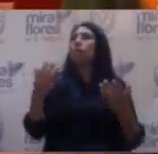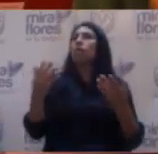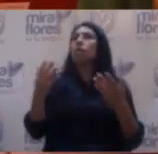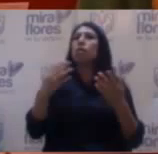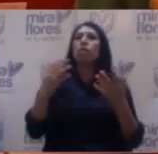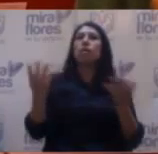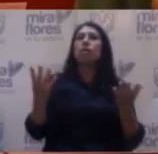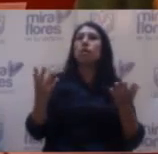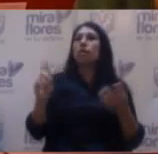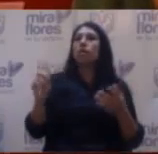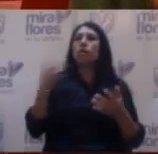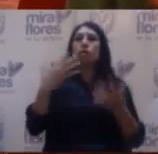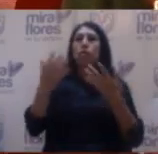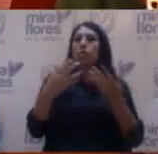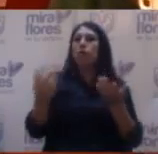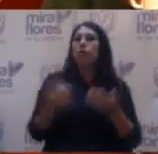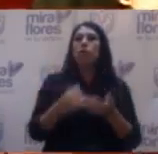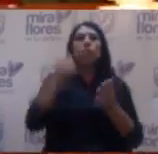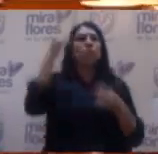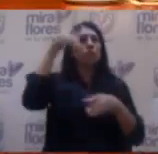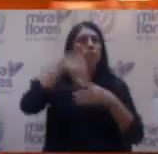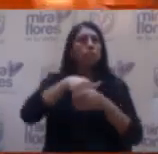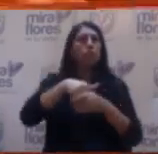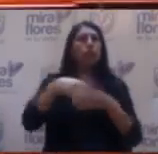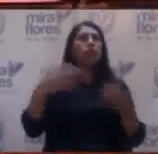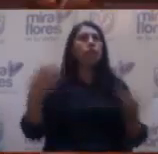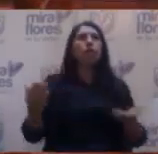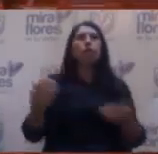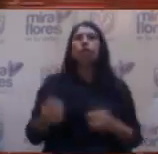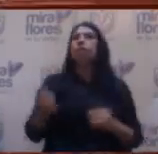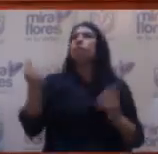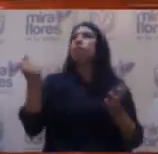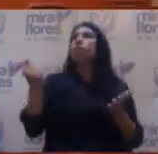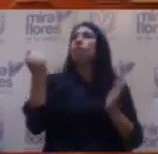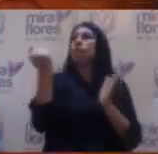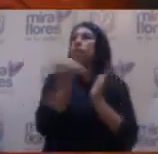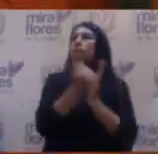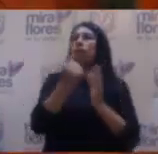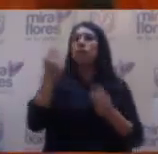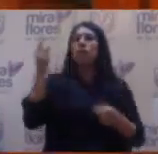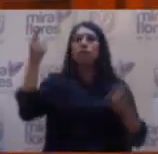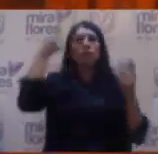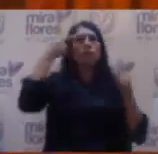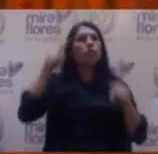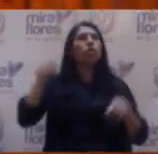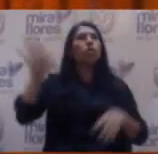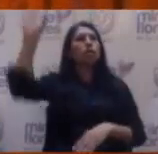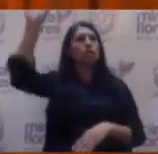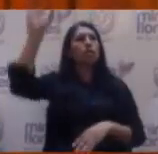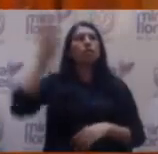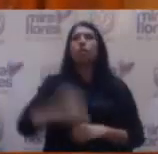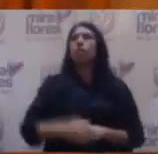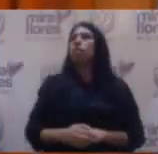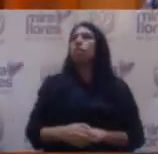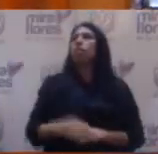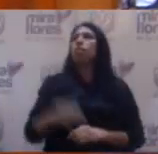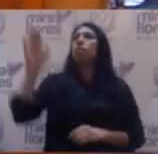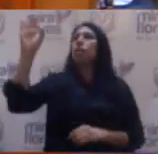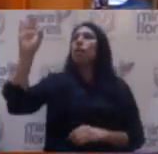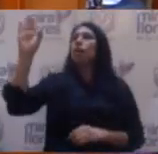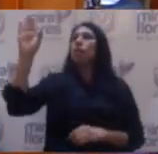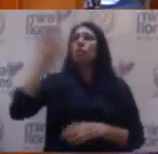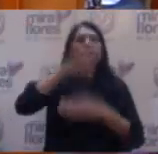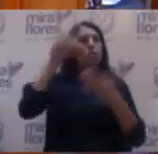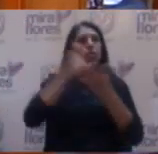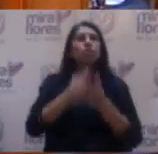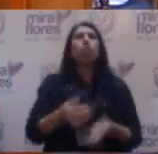Si no hay debate, procederemos a votar. Aquellos miembros del Consejo que estén a favor de aprobar este proyecto, si no se expresan en señal de conformidad. Aprobado por